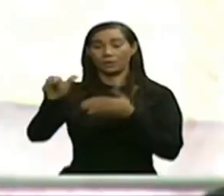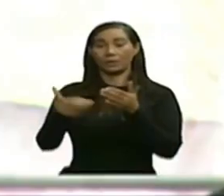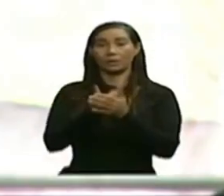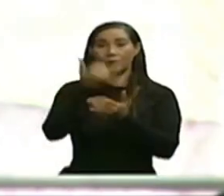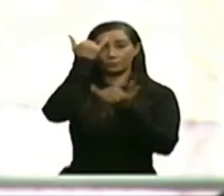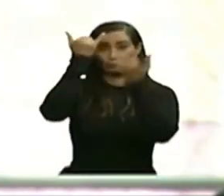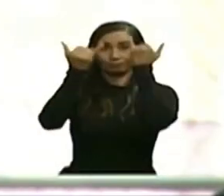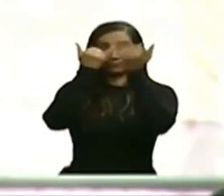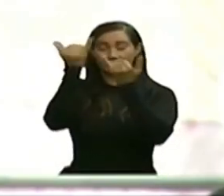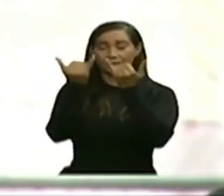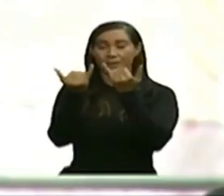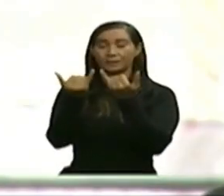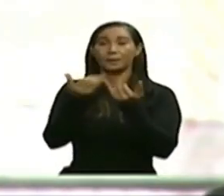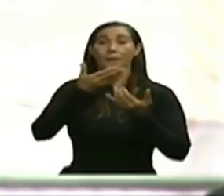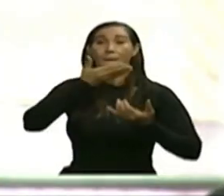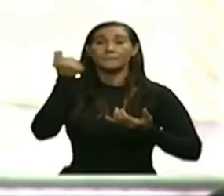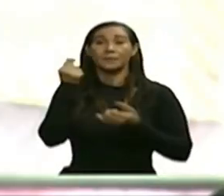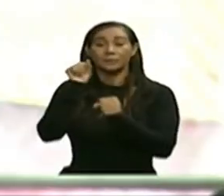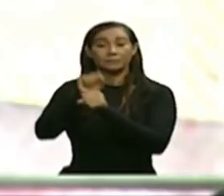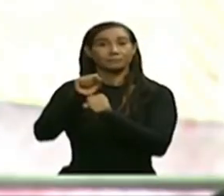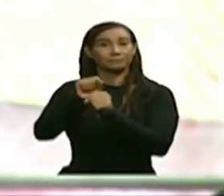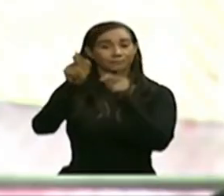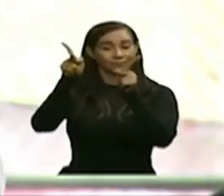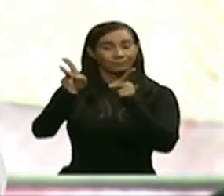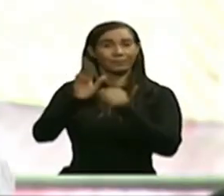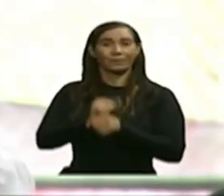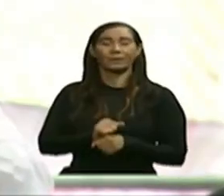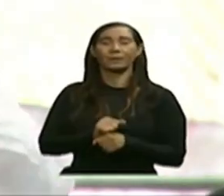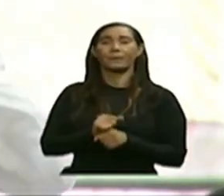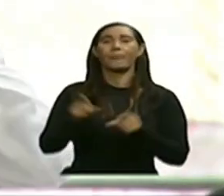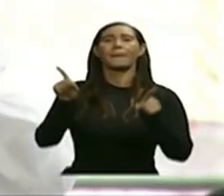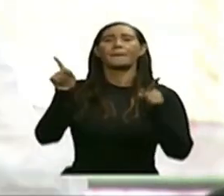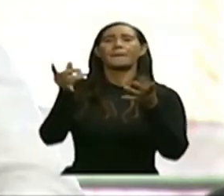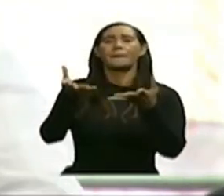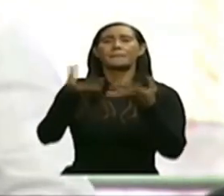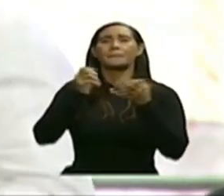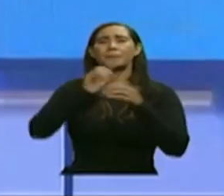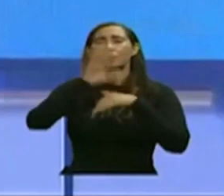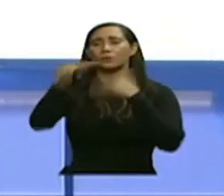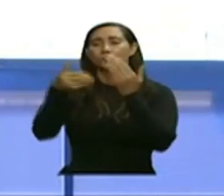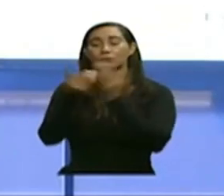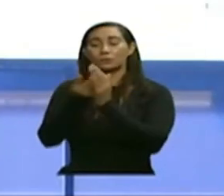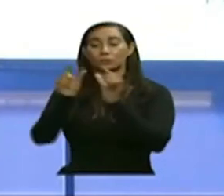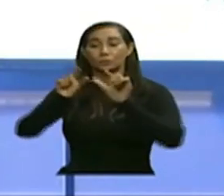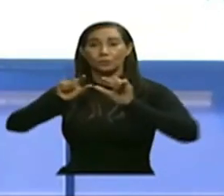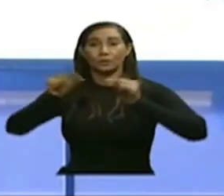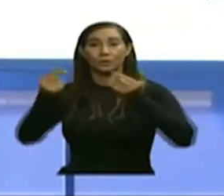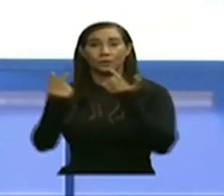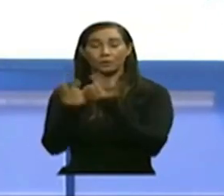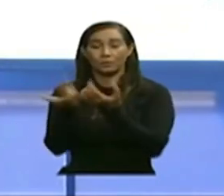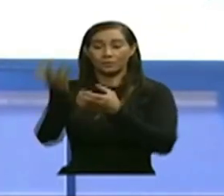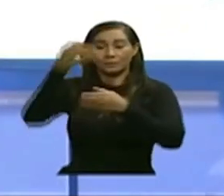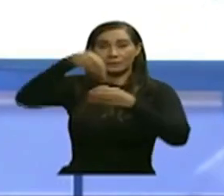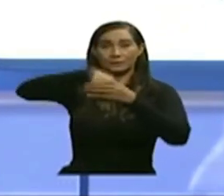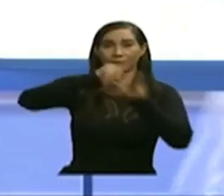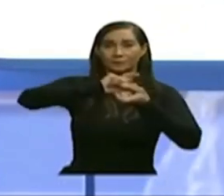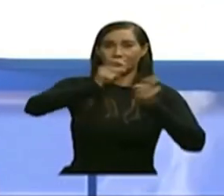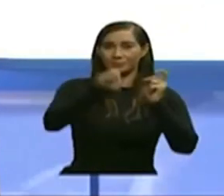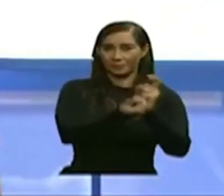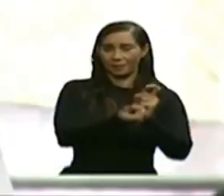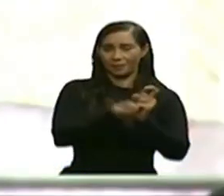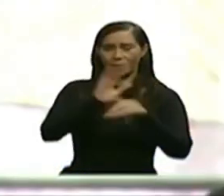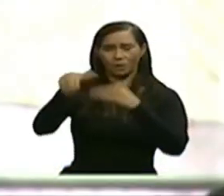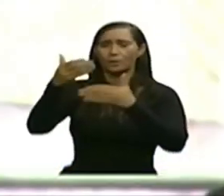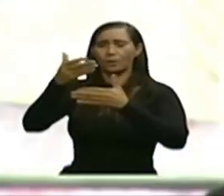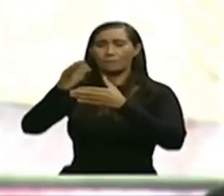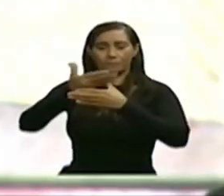de los propios trabajadores. Queremos implicar a todos los actores en este cambio y que